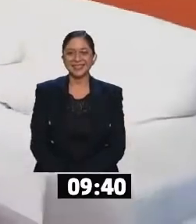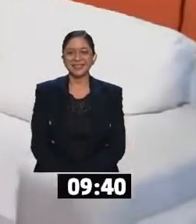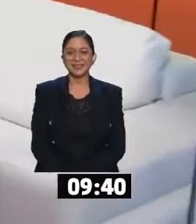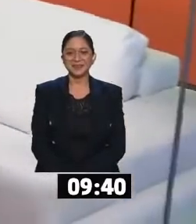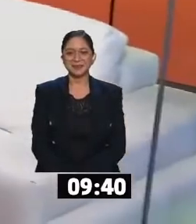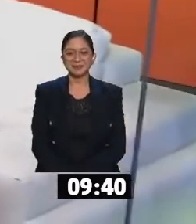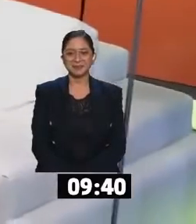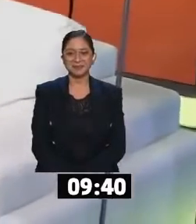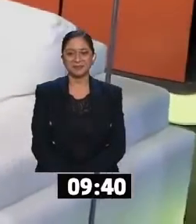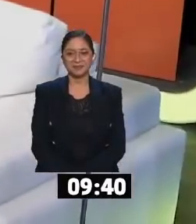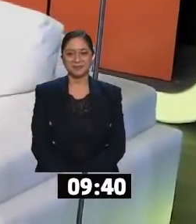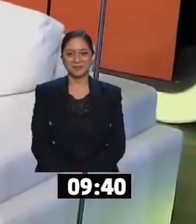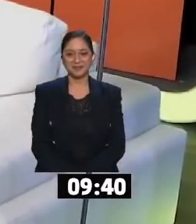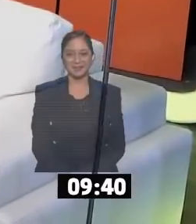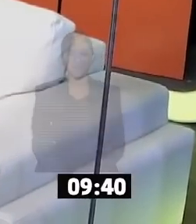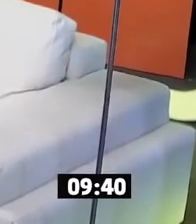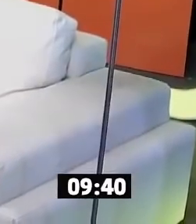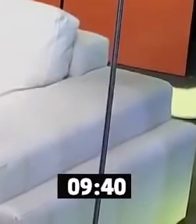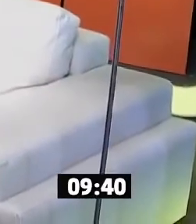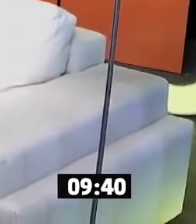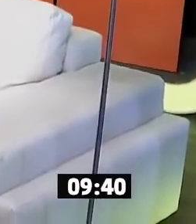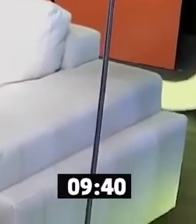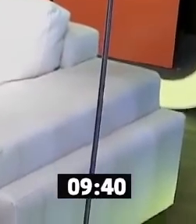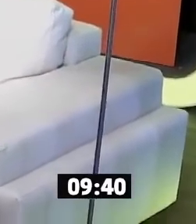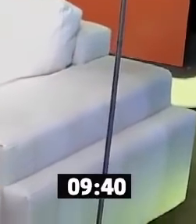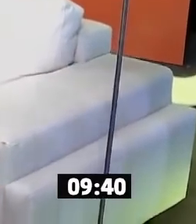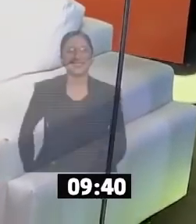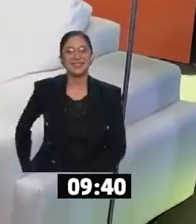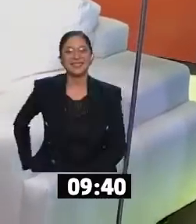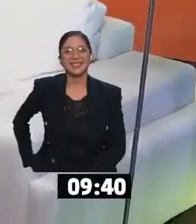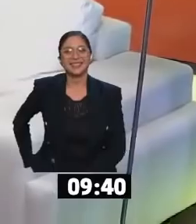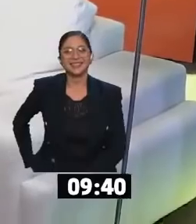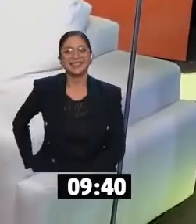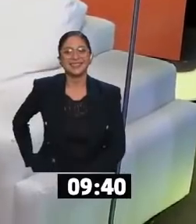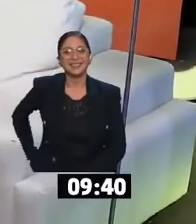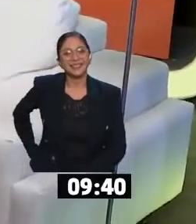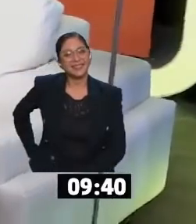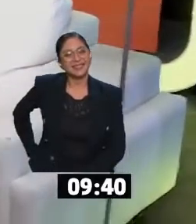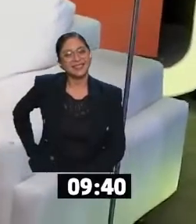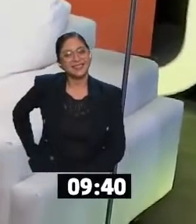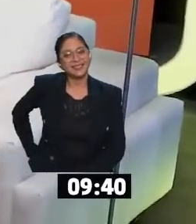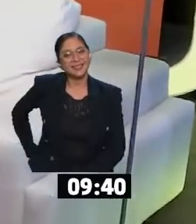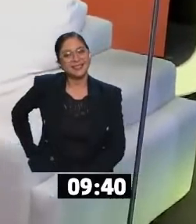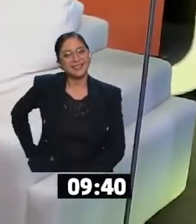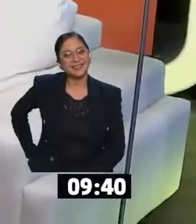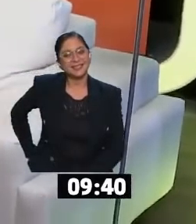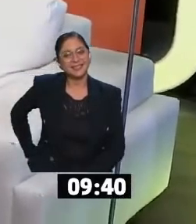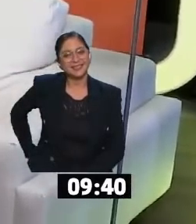a gozar. Te dijeron ya, hay buen rock and roll esta noche.